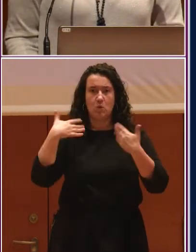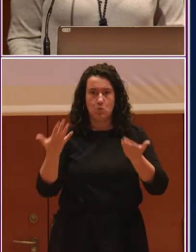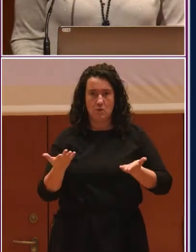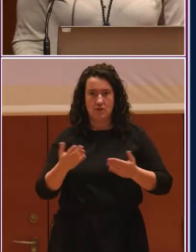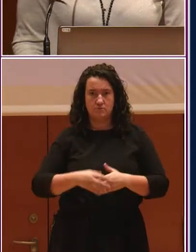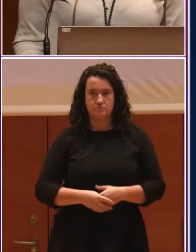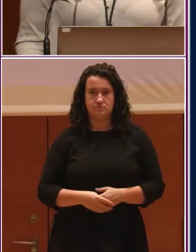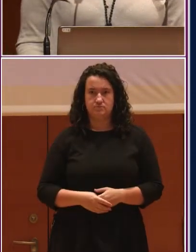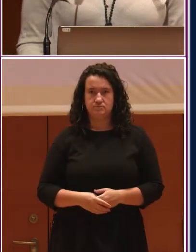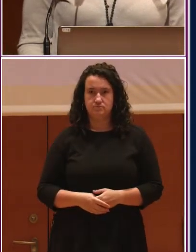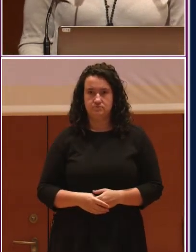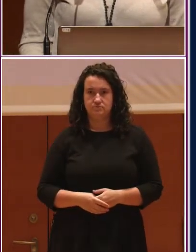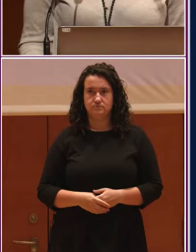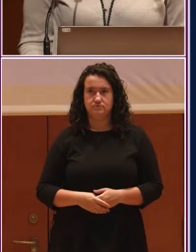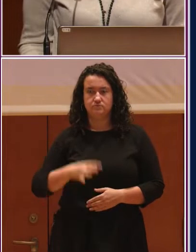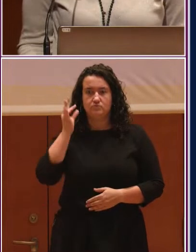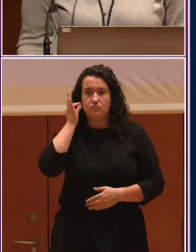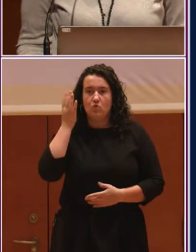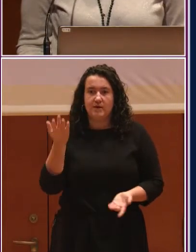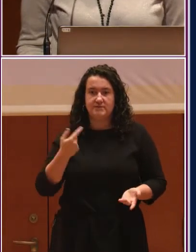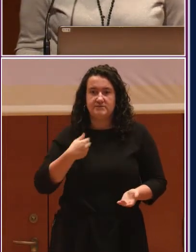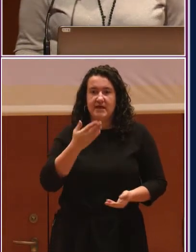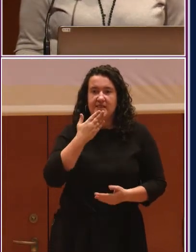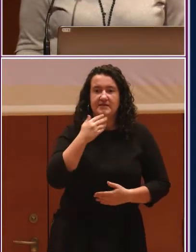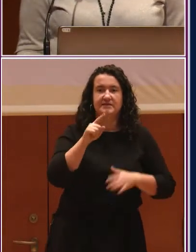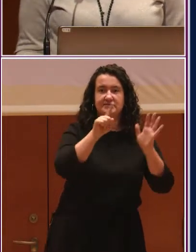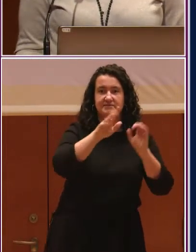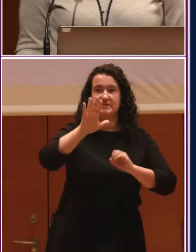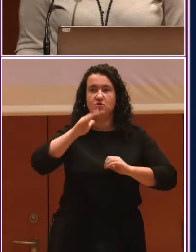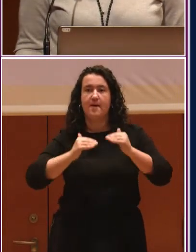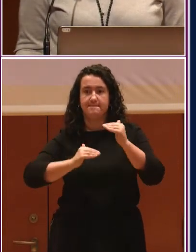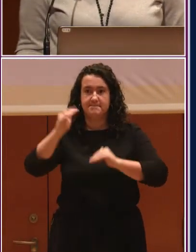senda bien cuál es nuestro objetivo principal